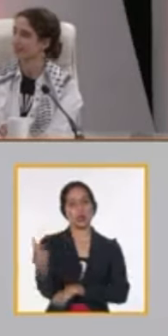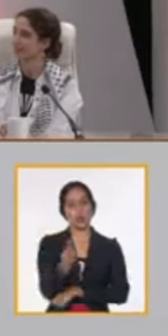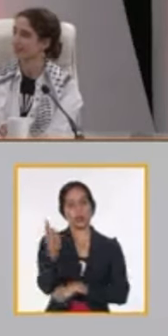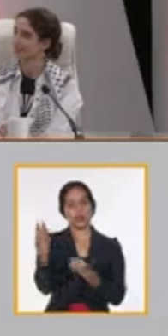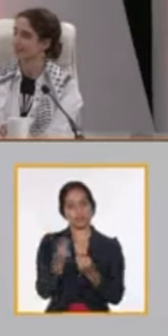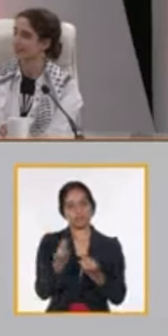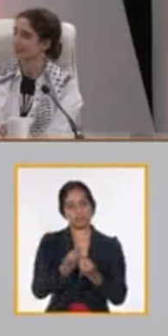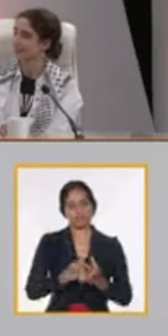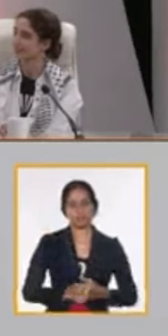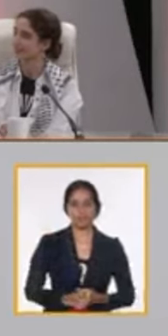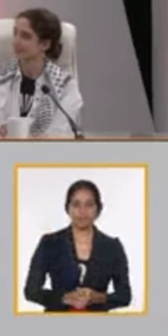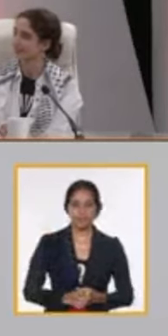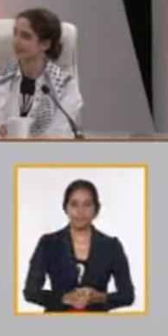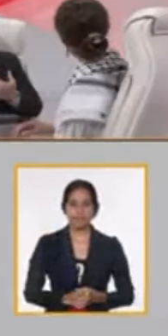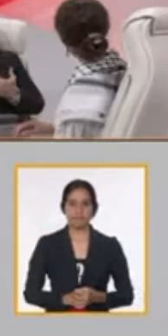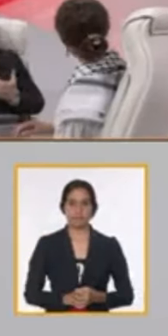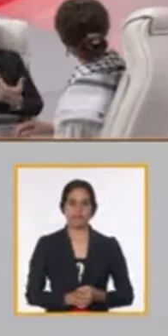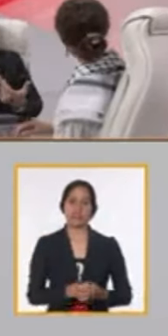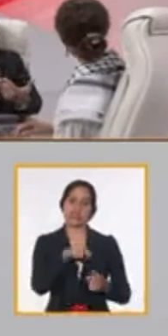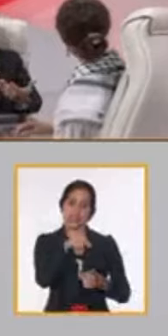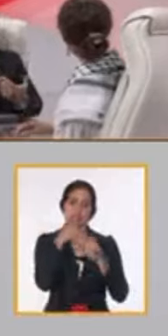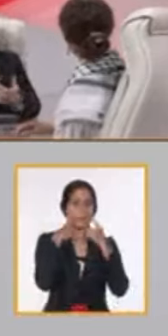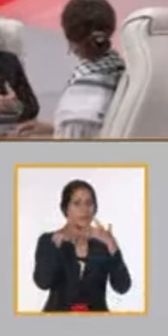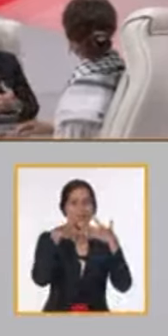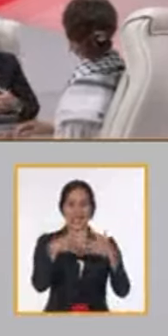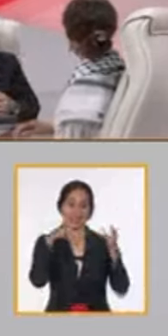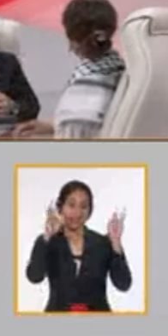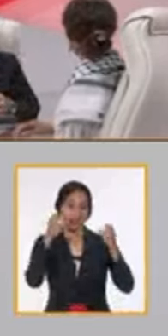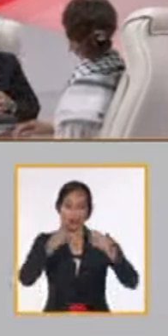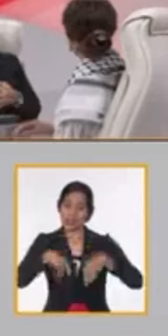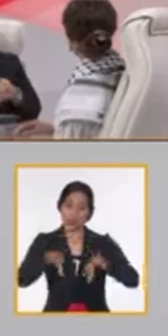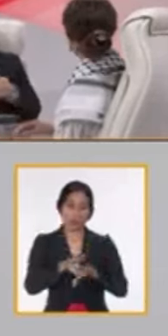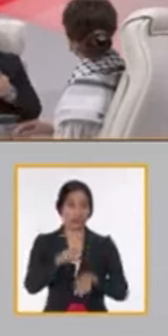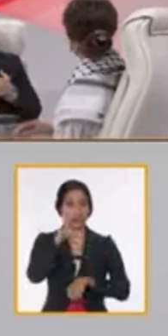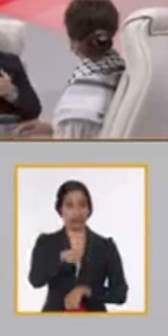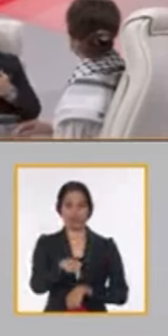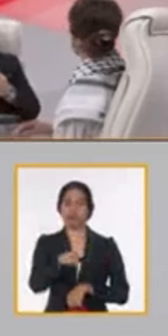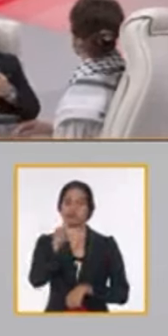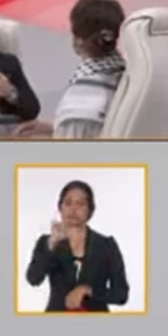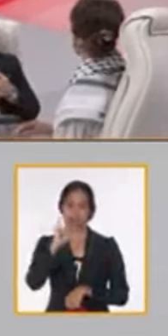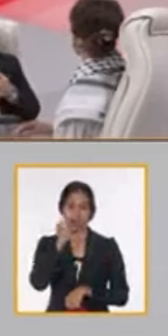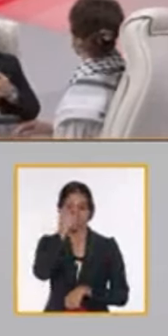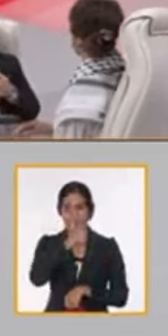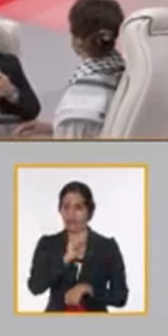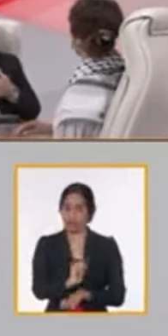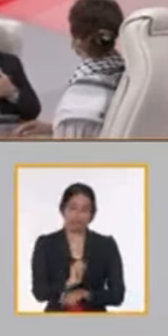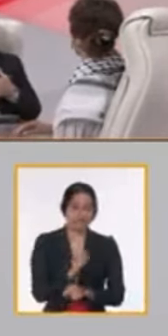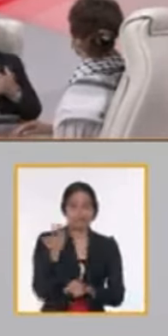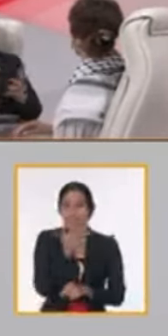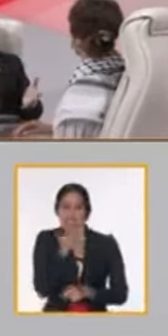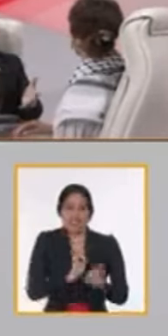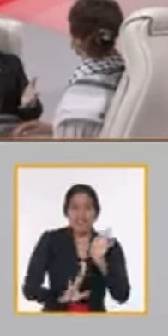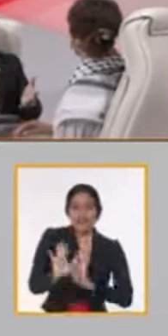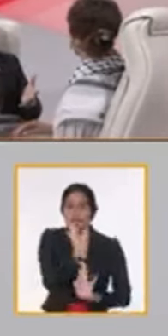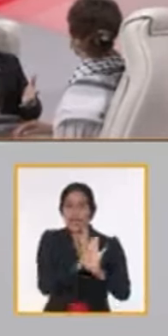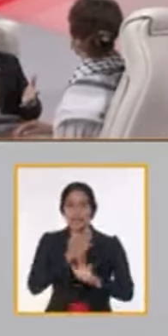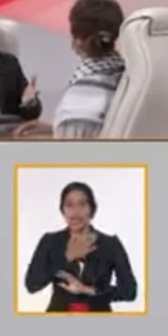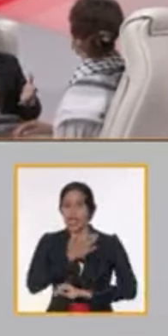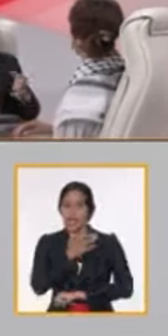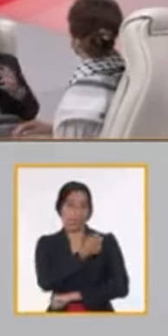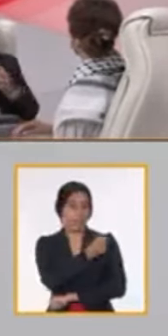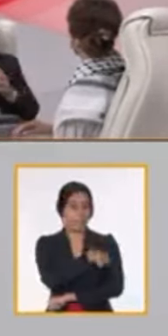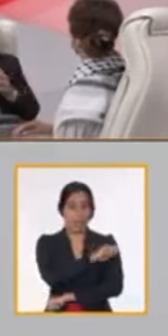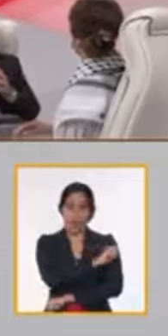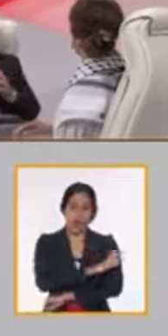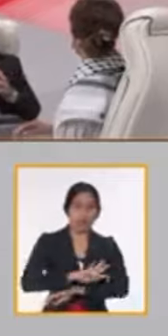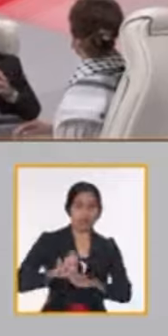por supuesto, el tema es muy cercano, es su pueblo a quien está defendiendo. Pero cuando hablamos de las